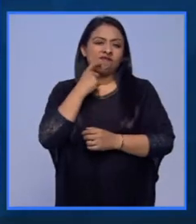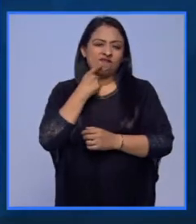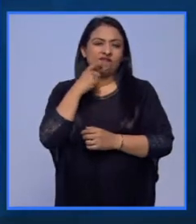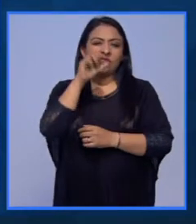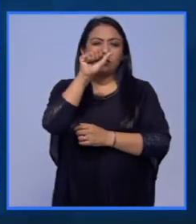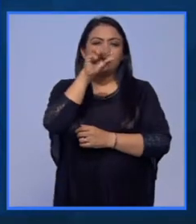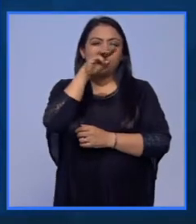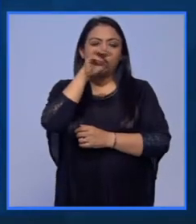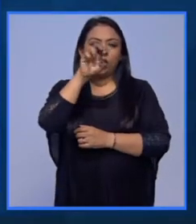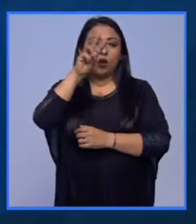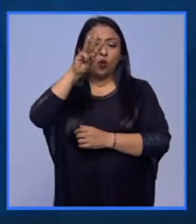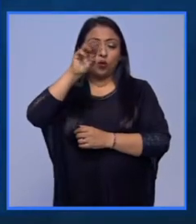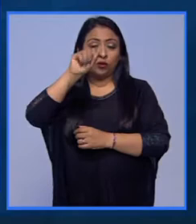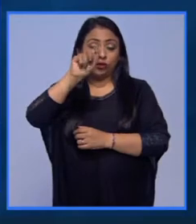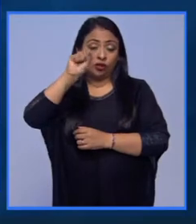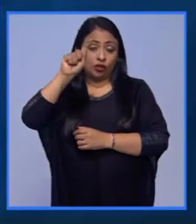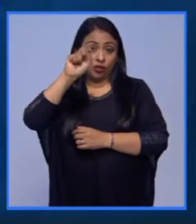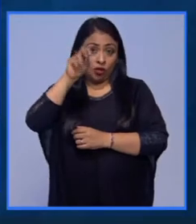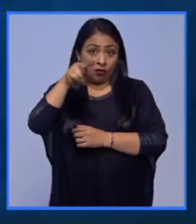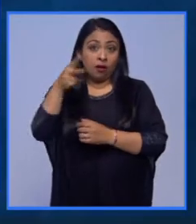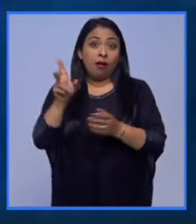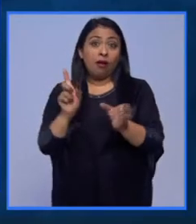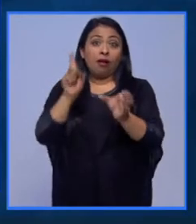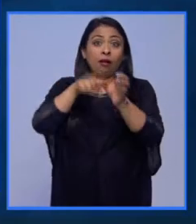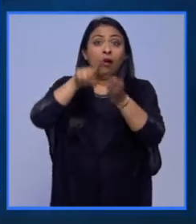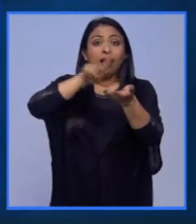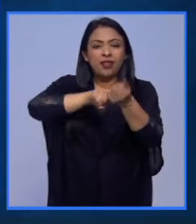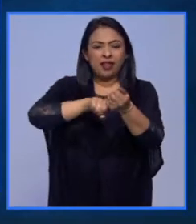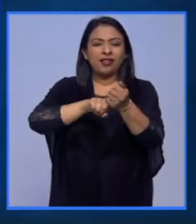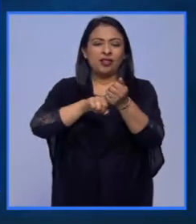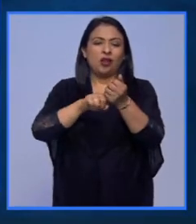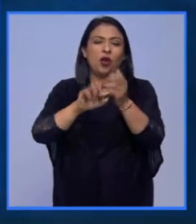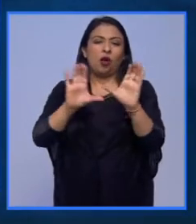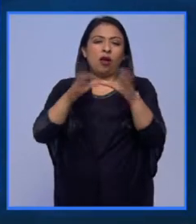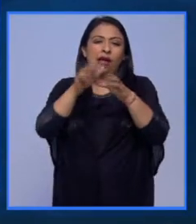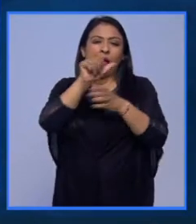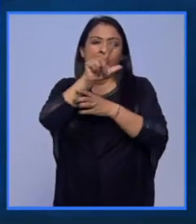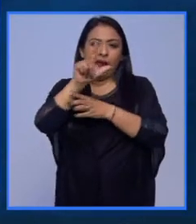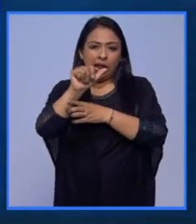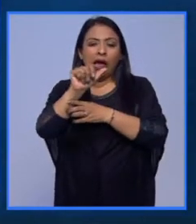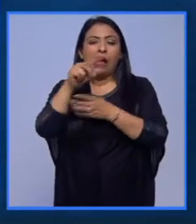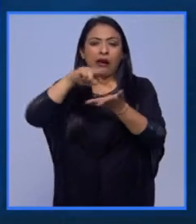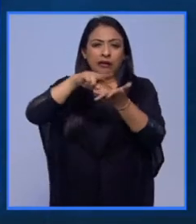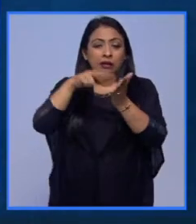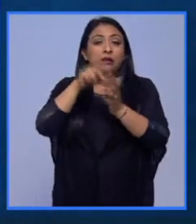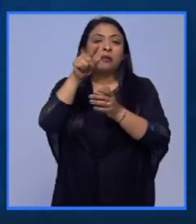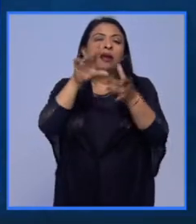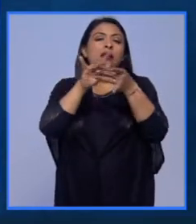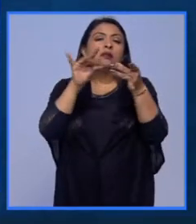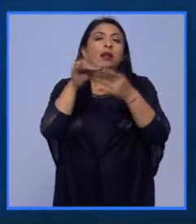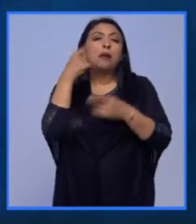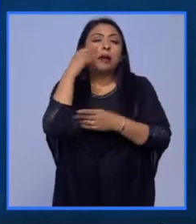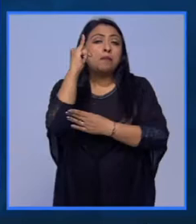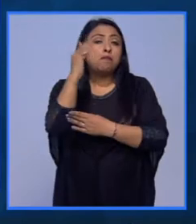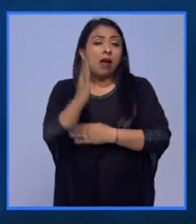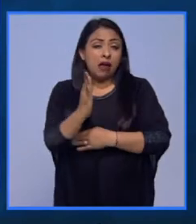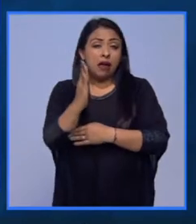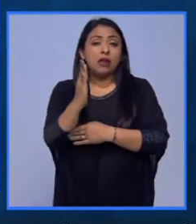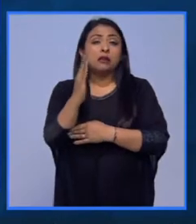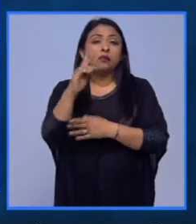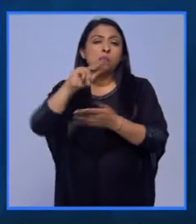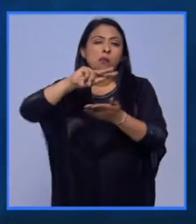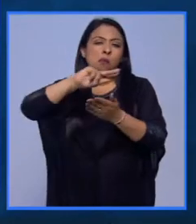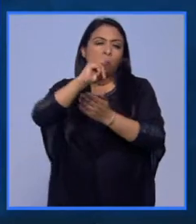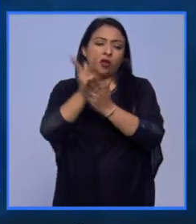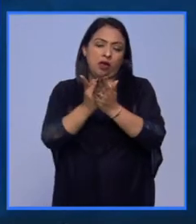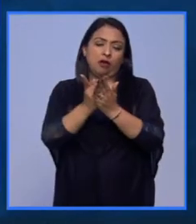llama Samuli Wollstone, es miembro del despacho ALA de arquitectos y además de lo que nos va a decir, van ustedes a ver las imágenes de sus